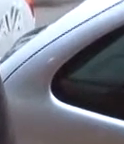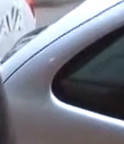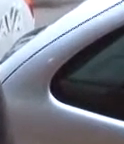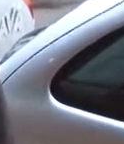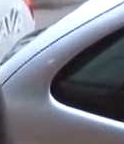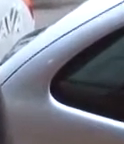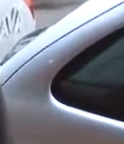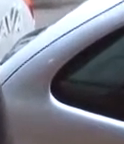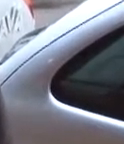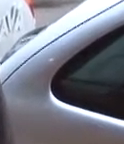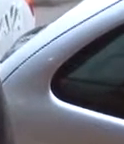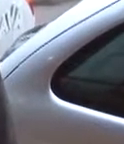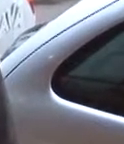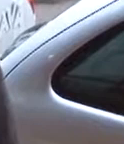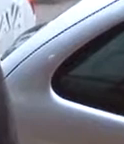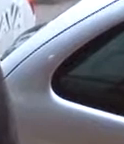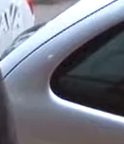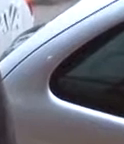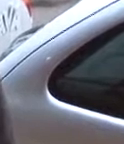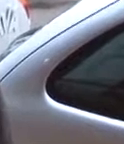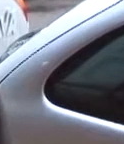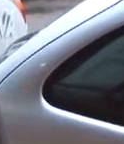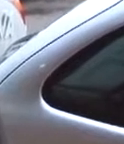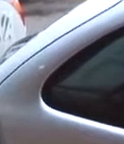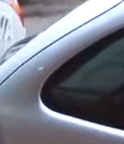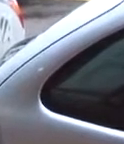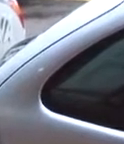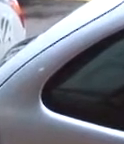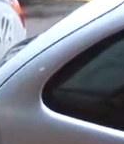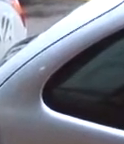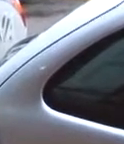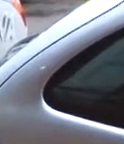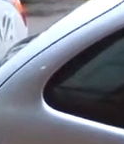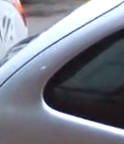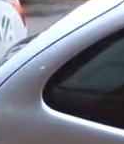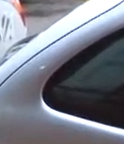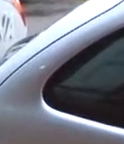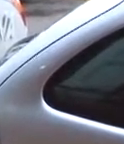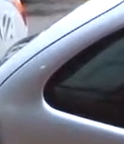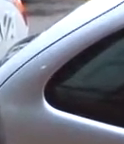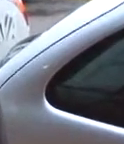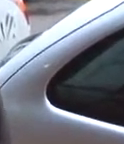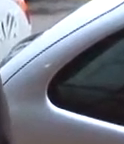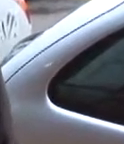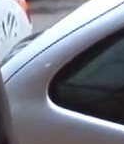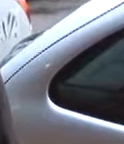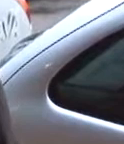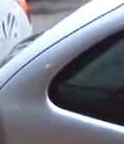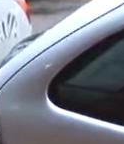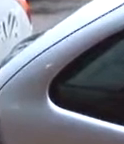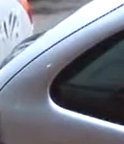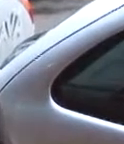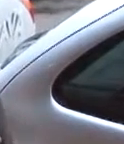el gremio de los médicos tiene una buena cuota de responsabilidad sobre la crisis de la caja y